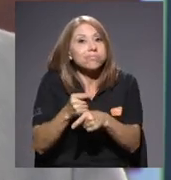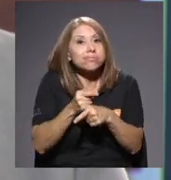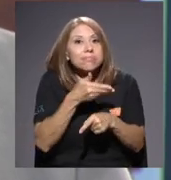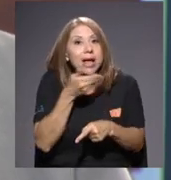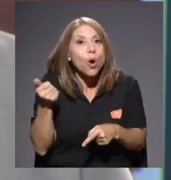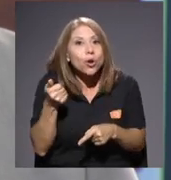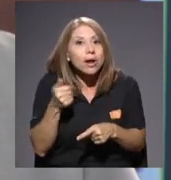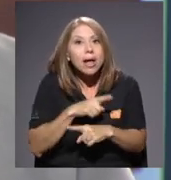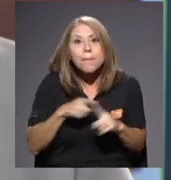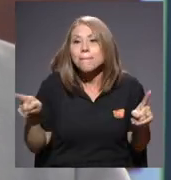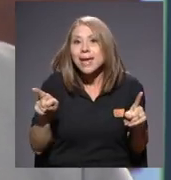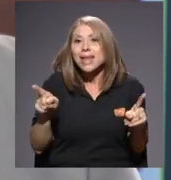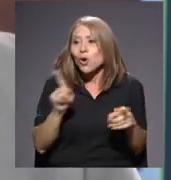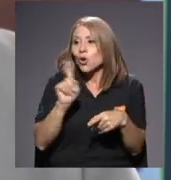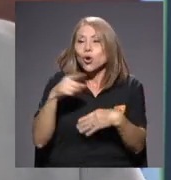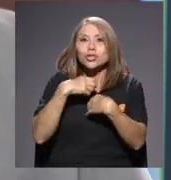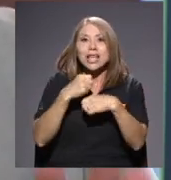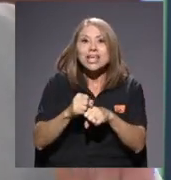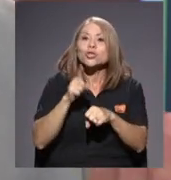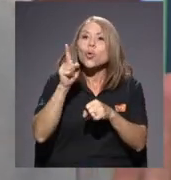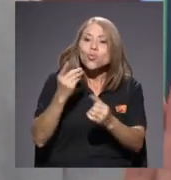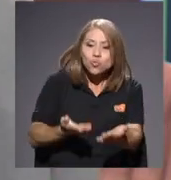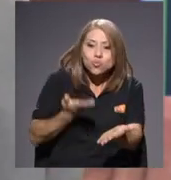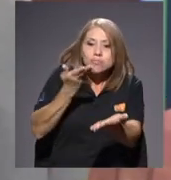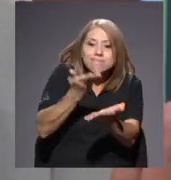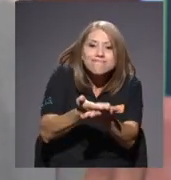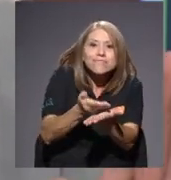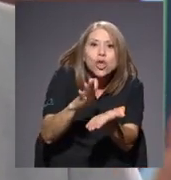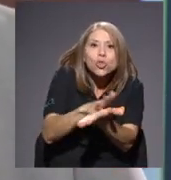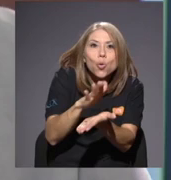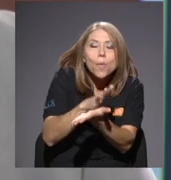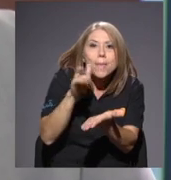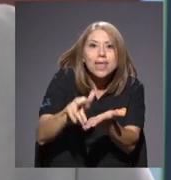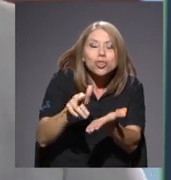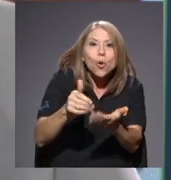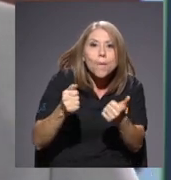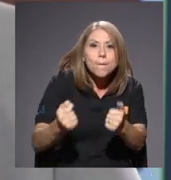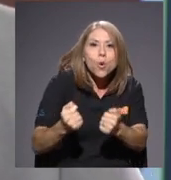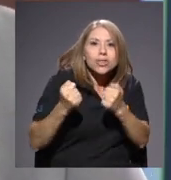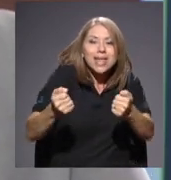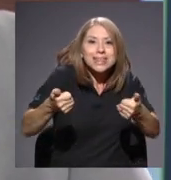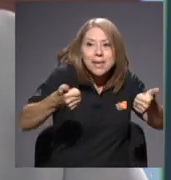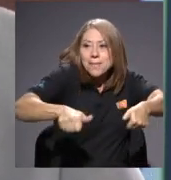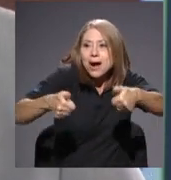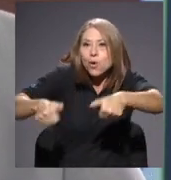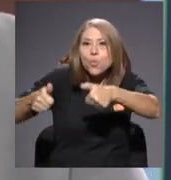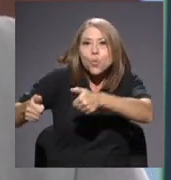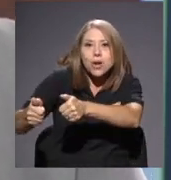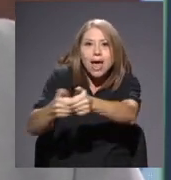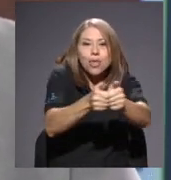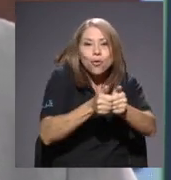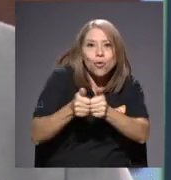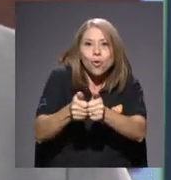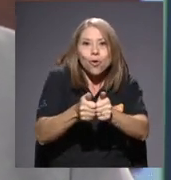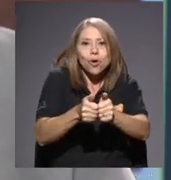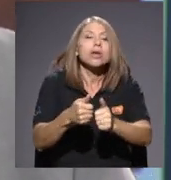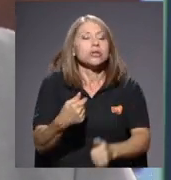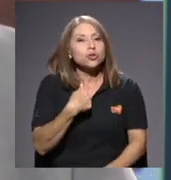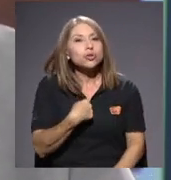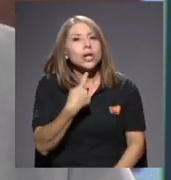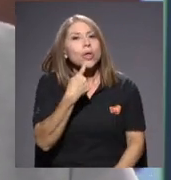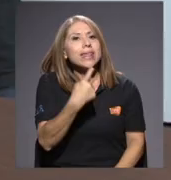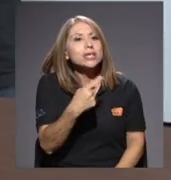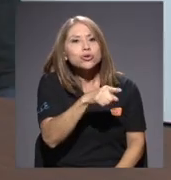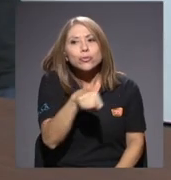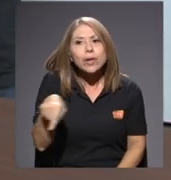se plantea un documento potente y mancomunado. Ahora, yo lo puedo decir porque inclusive se lo he dicho a grupos cercanos, en este caso